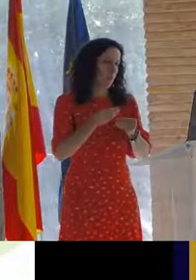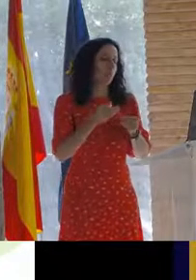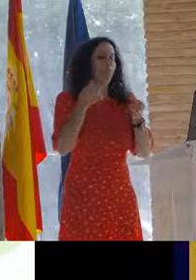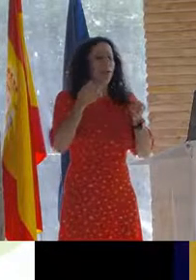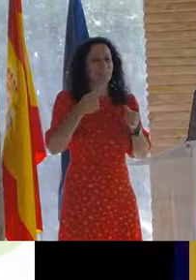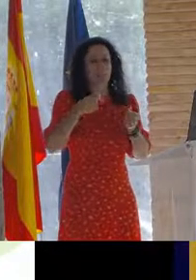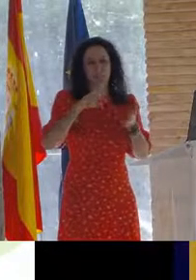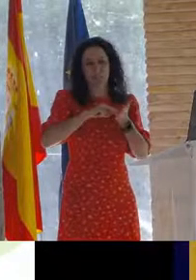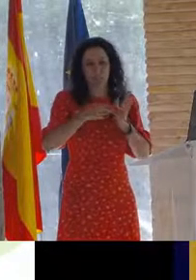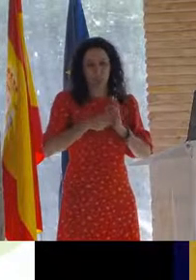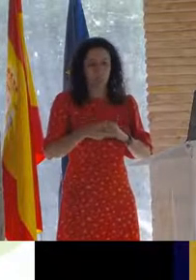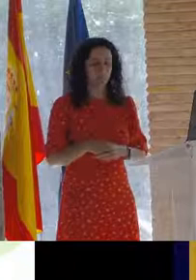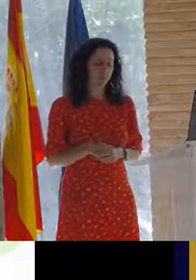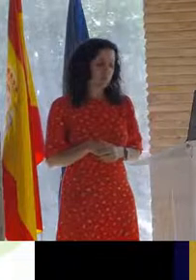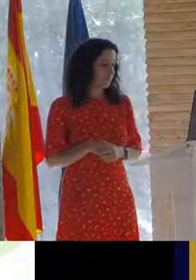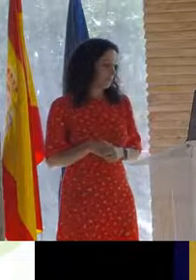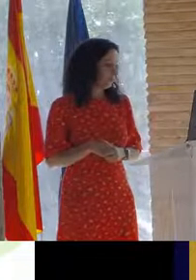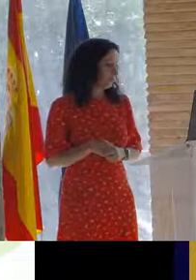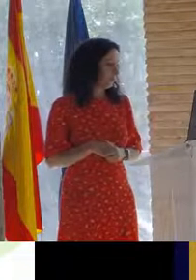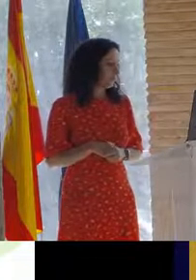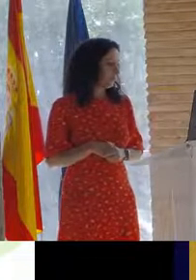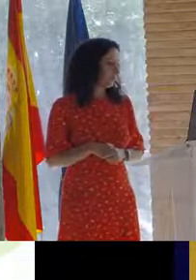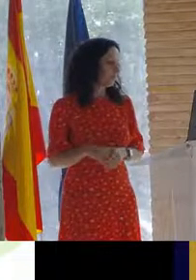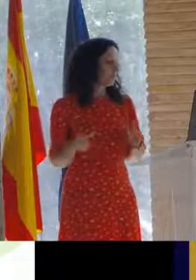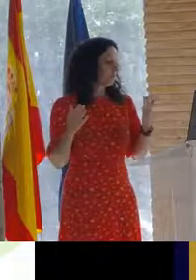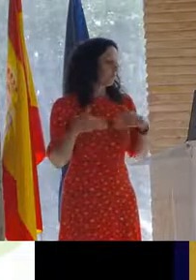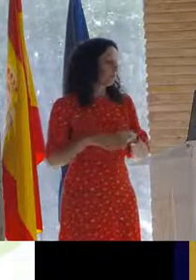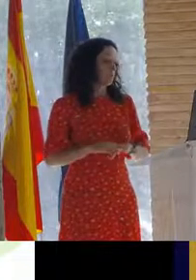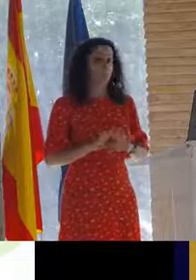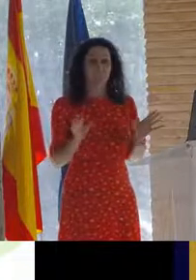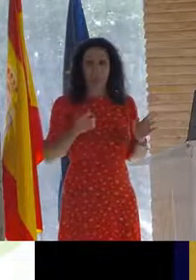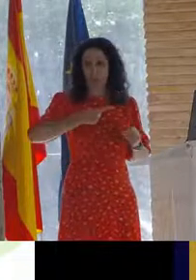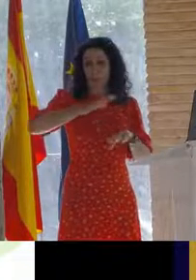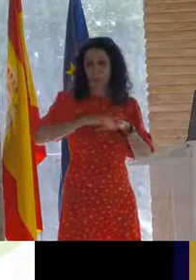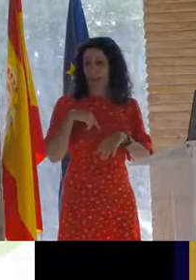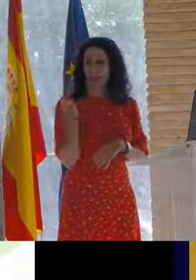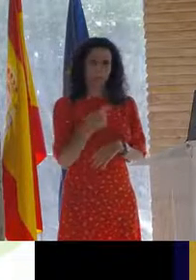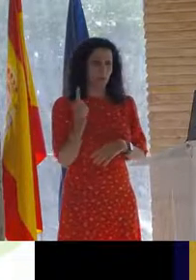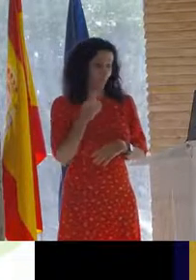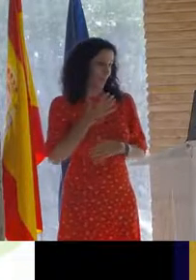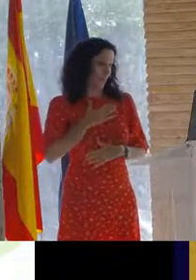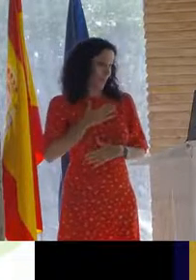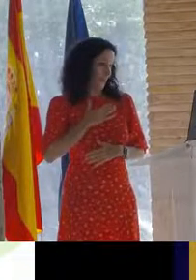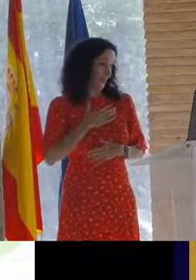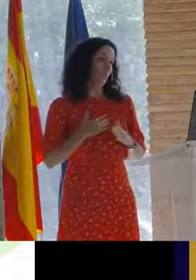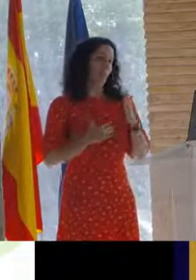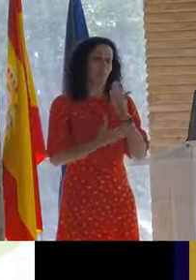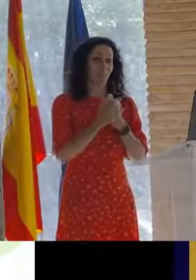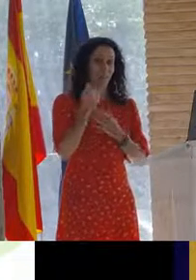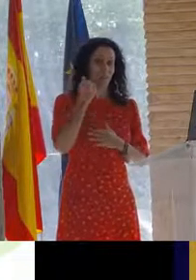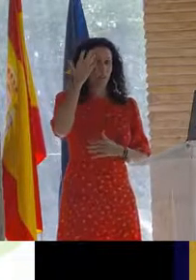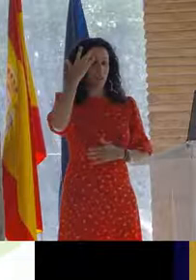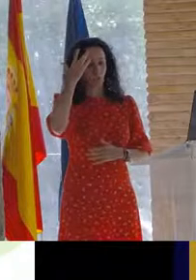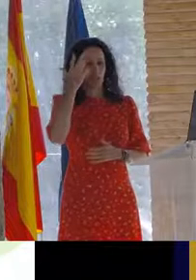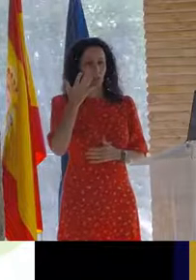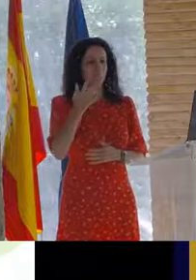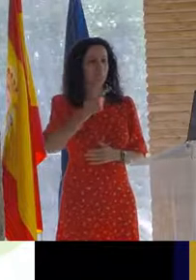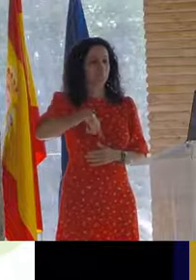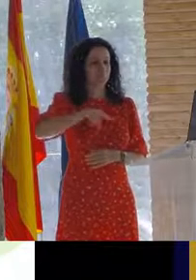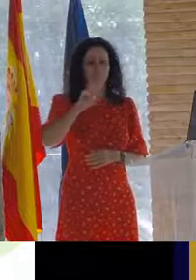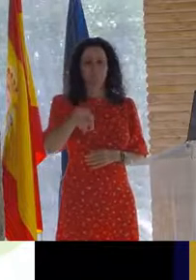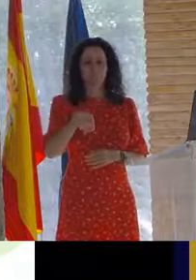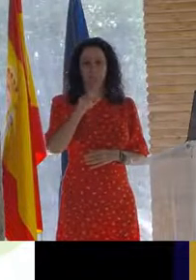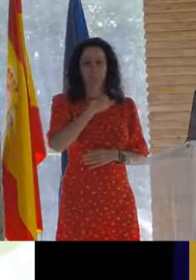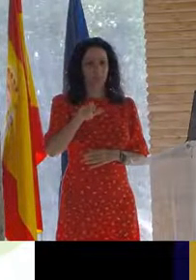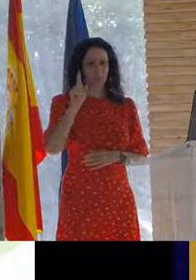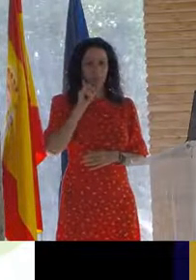técnico a a el ámbito médico Eh entonces para nosotros en este caso